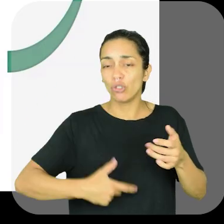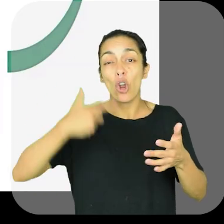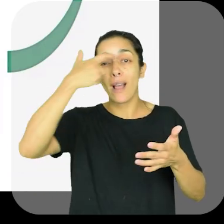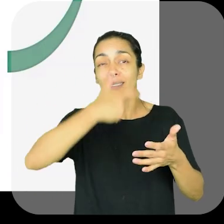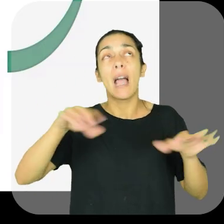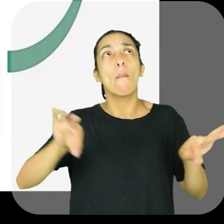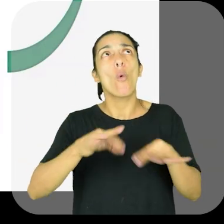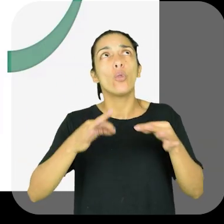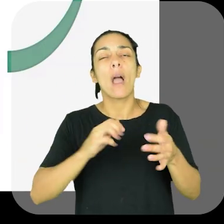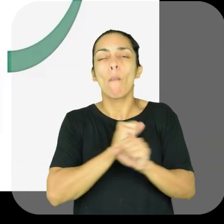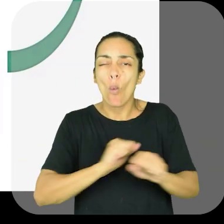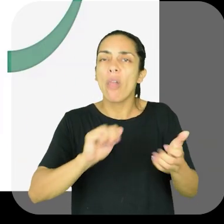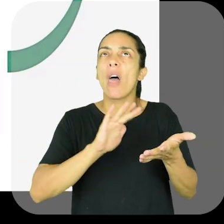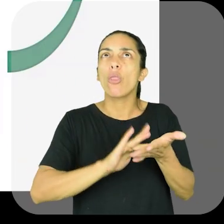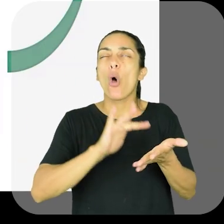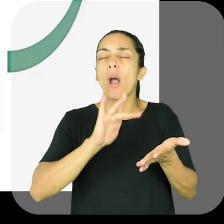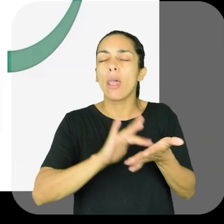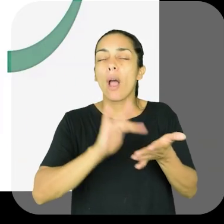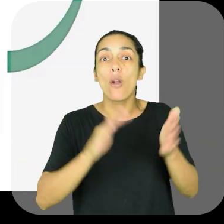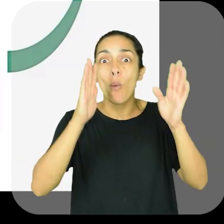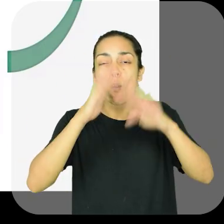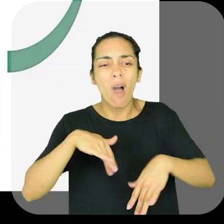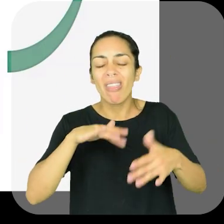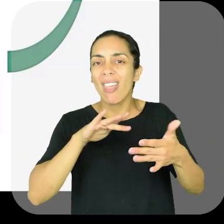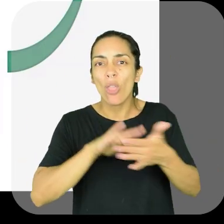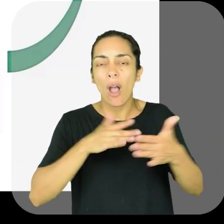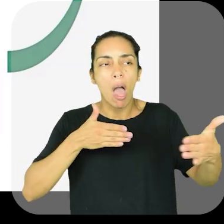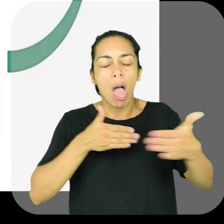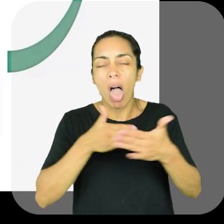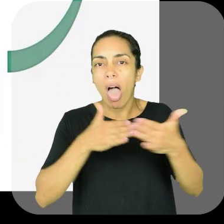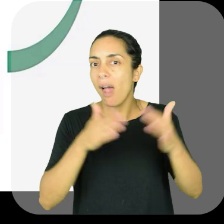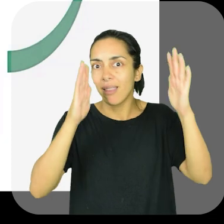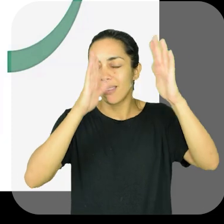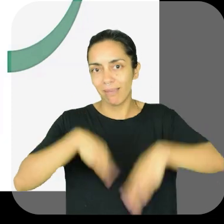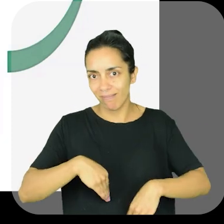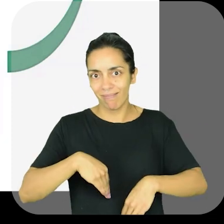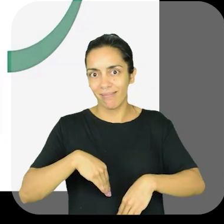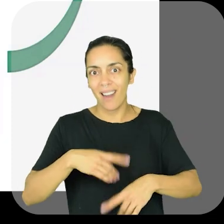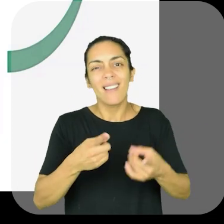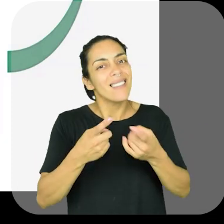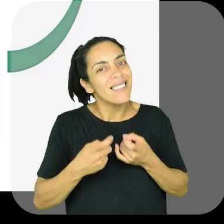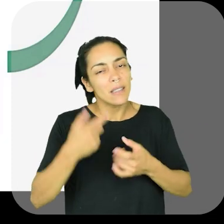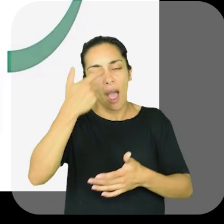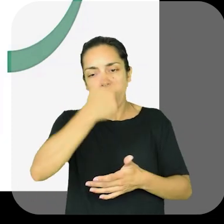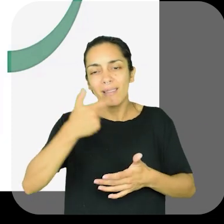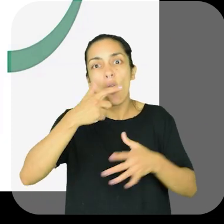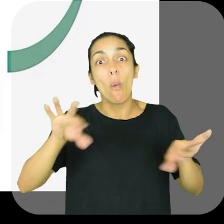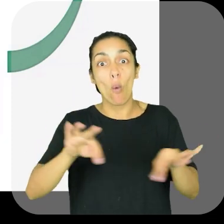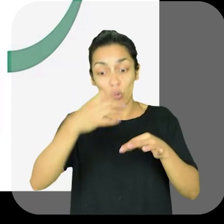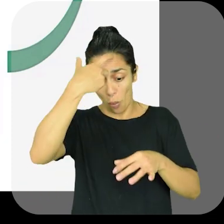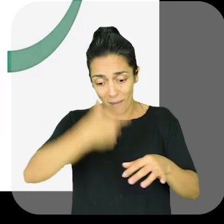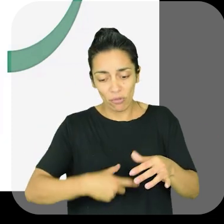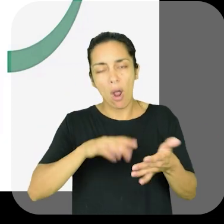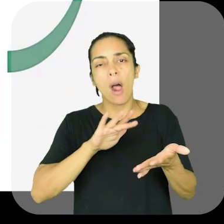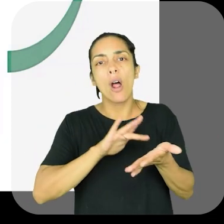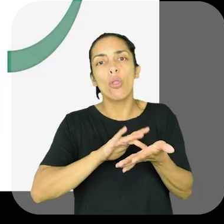con sus dedos. Hasta que el músico ciego no pueda interactuar con esa partitura desde el tacto, no va a identificar qué fue lo que